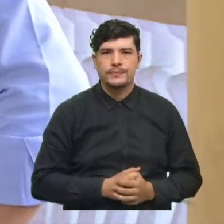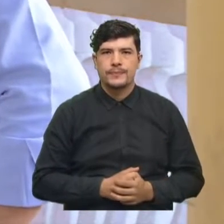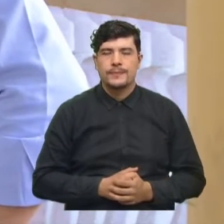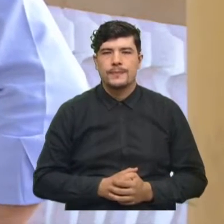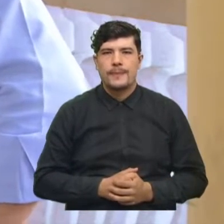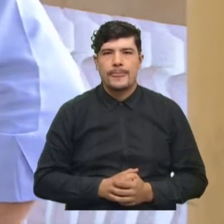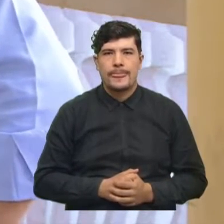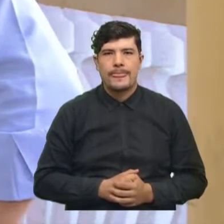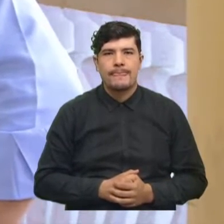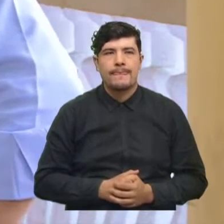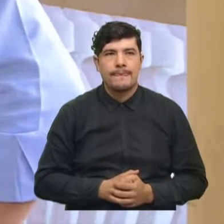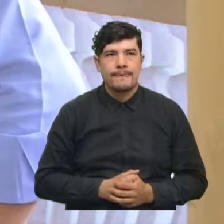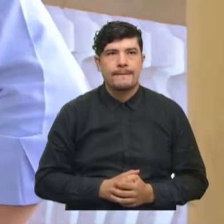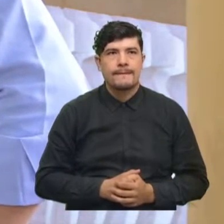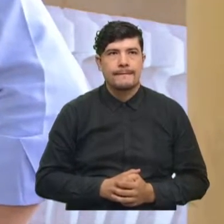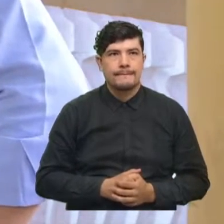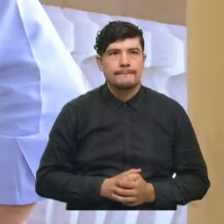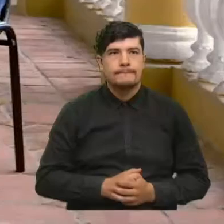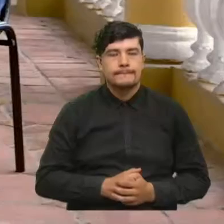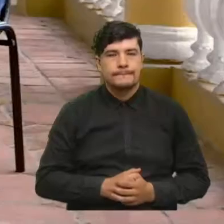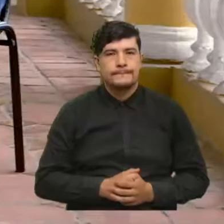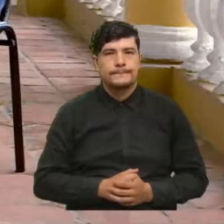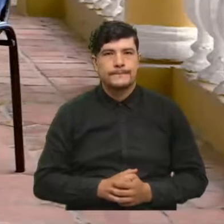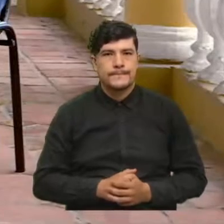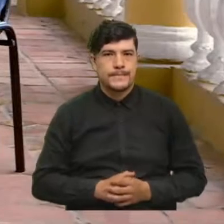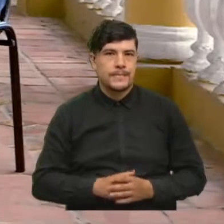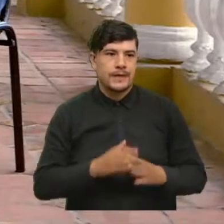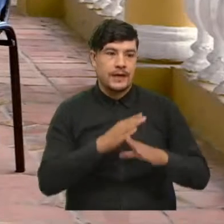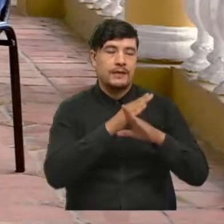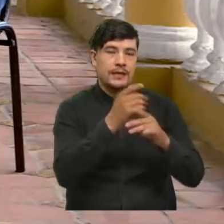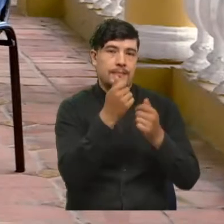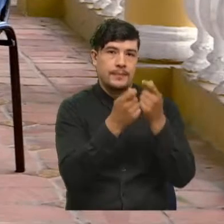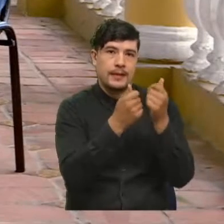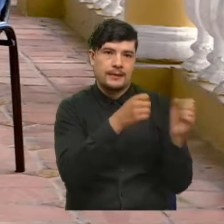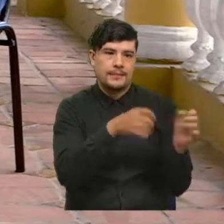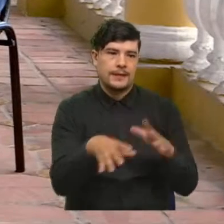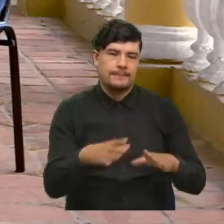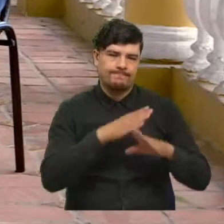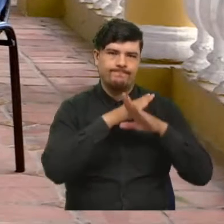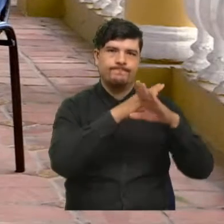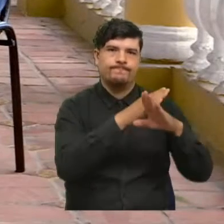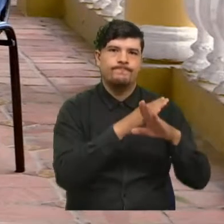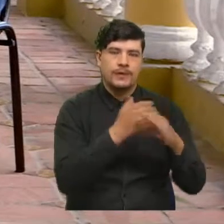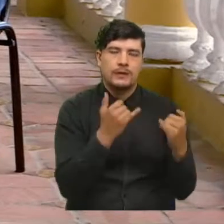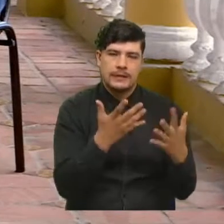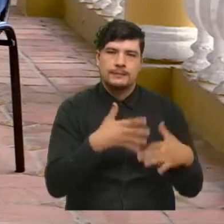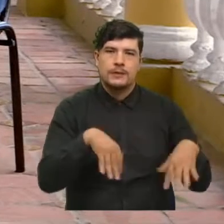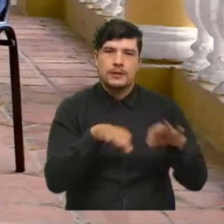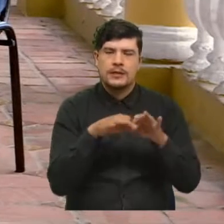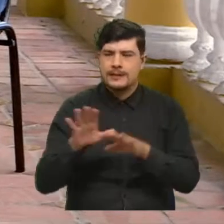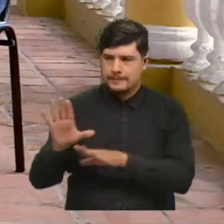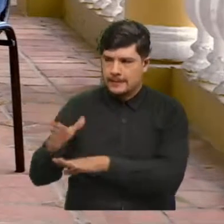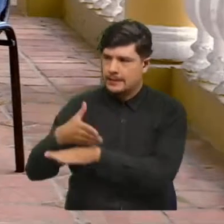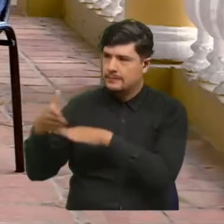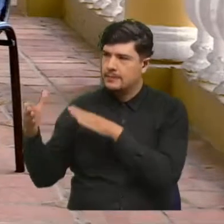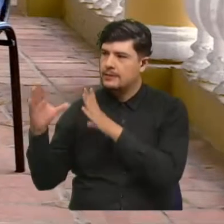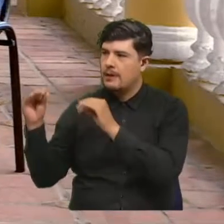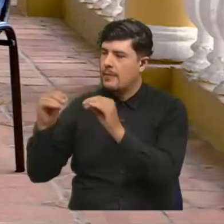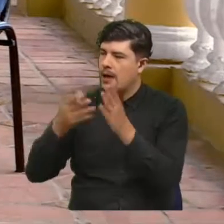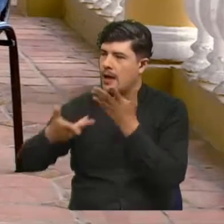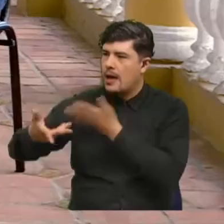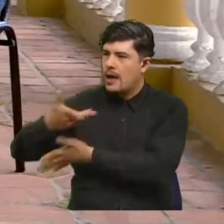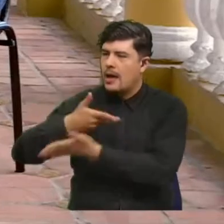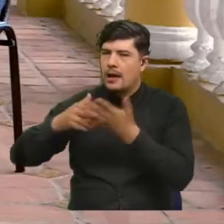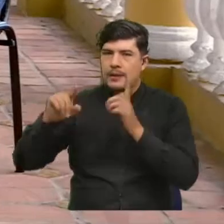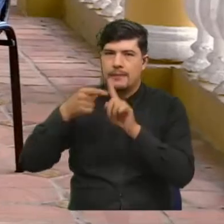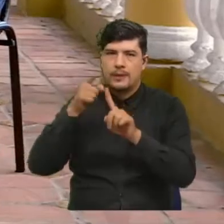tampoco no hayan más pérdidas económicas que sin duda son incalculables en estos momentos ya analizamos seguimos analizando este tema con los transportadores nosotros vamos